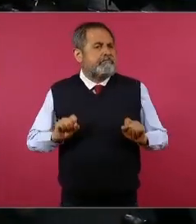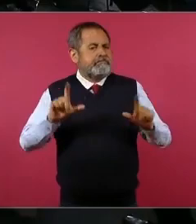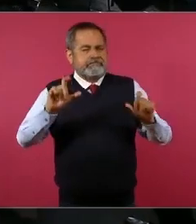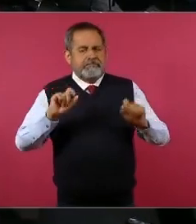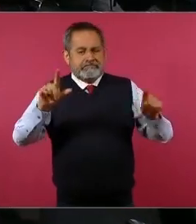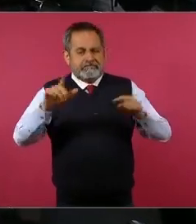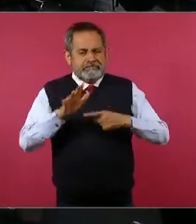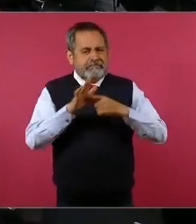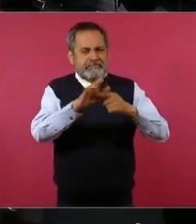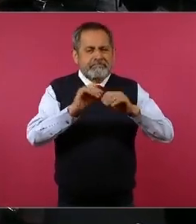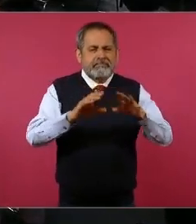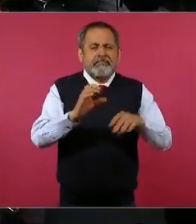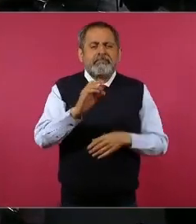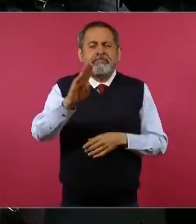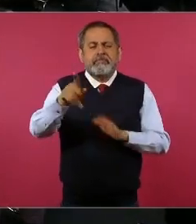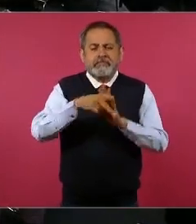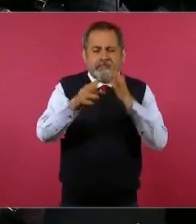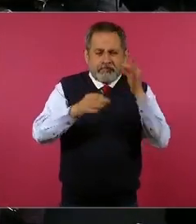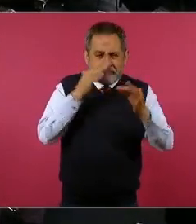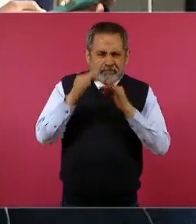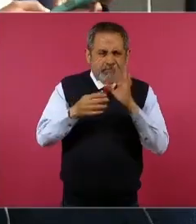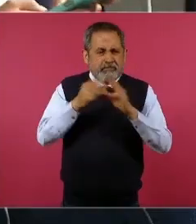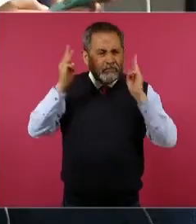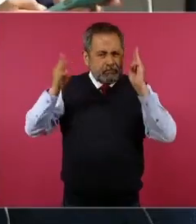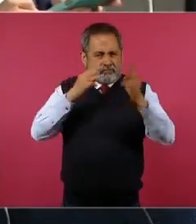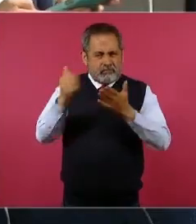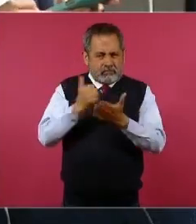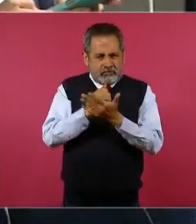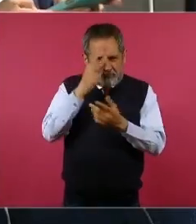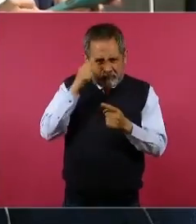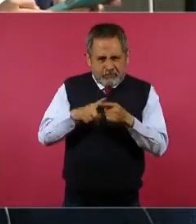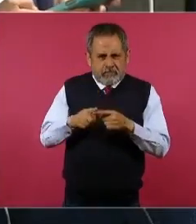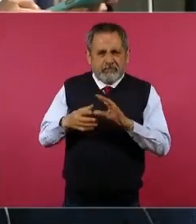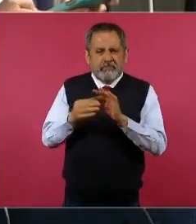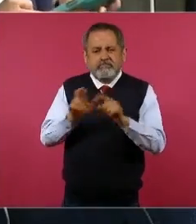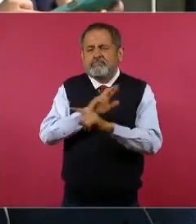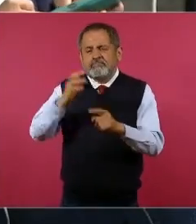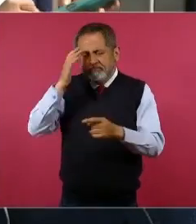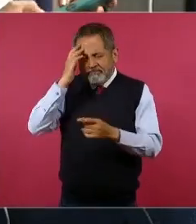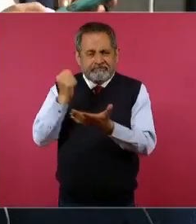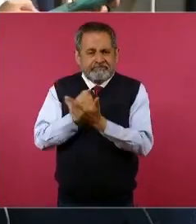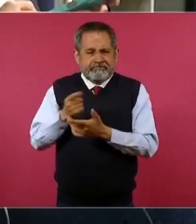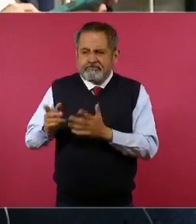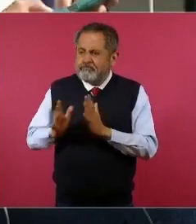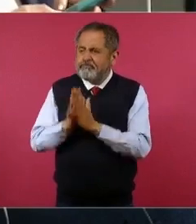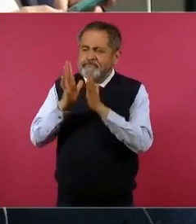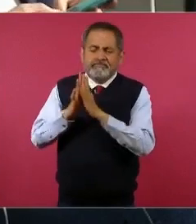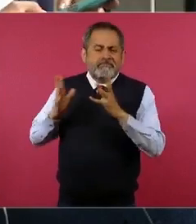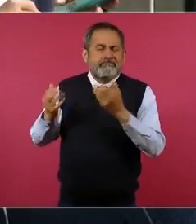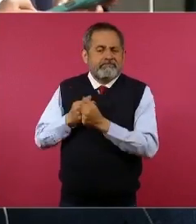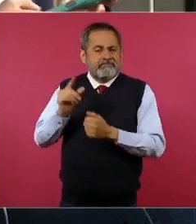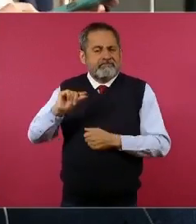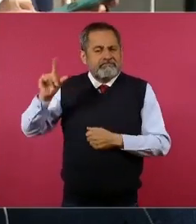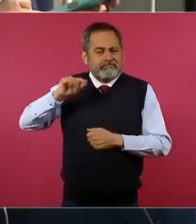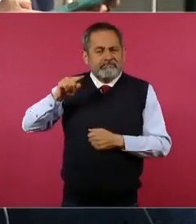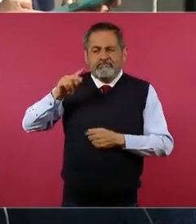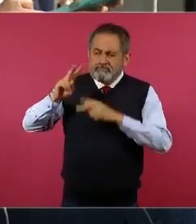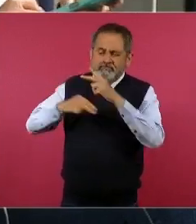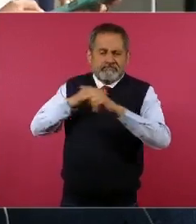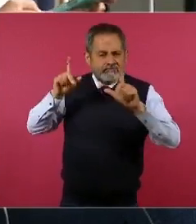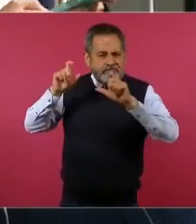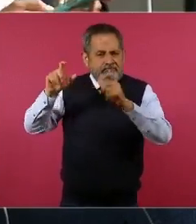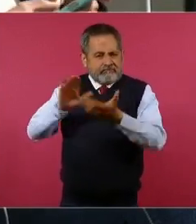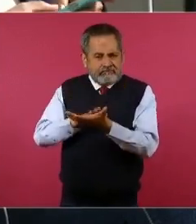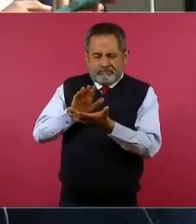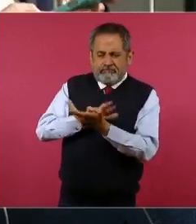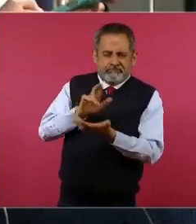otros espacios, en el Club de Periodistas y en el Museo de la Ciudad de México. Fueron reconocidas por su participación destacada en el certamen